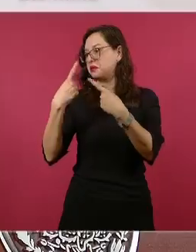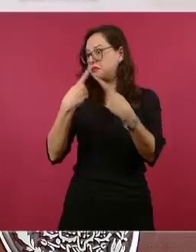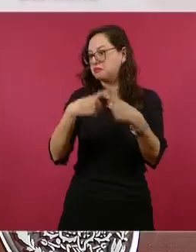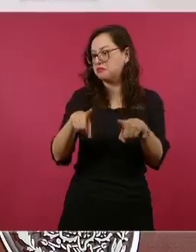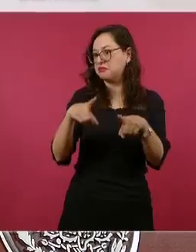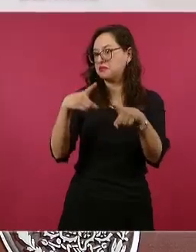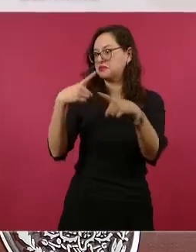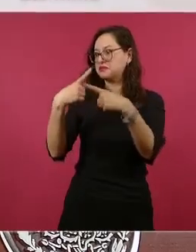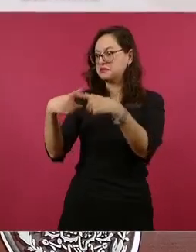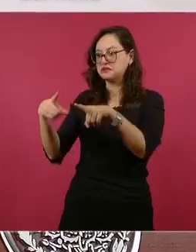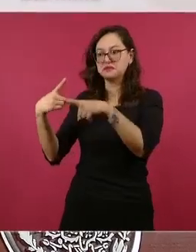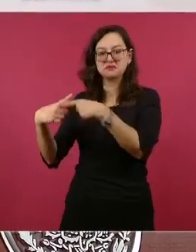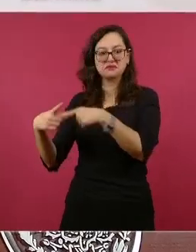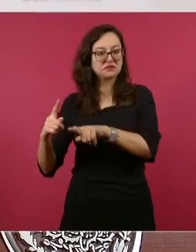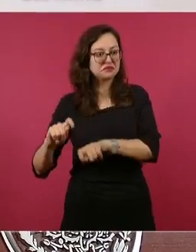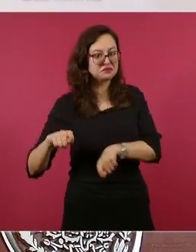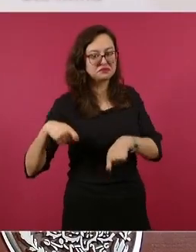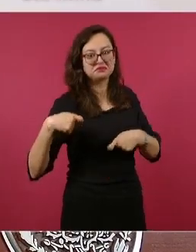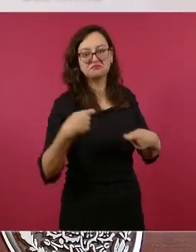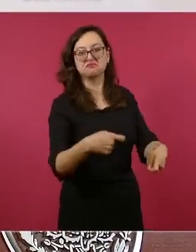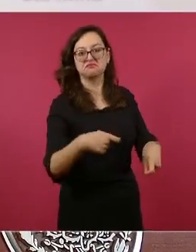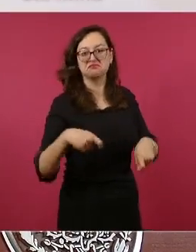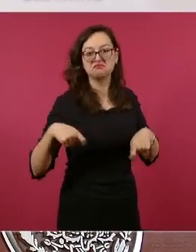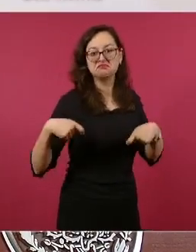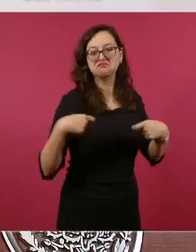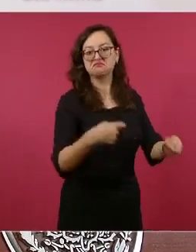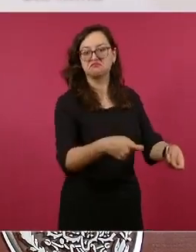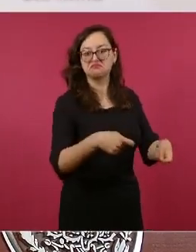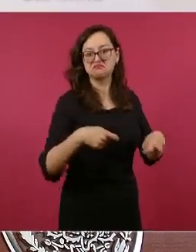bancos, minas,